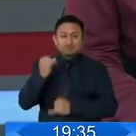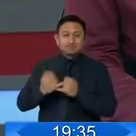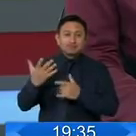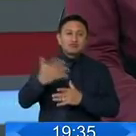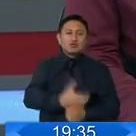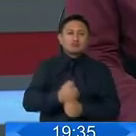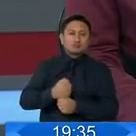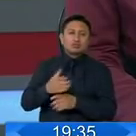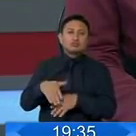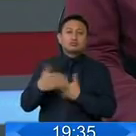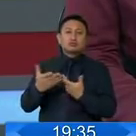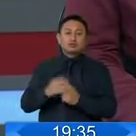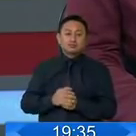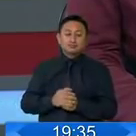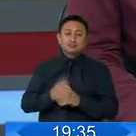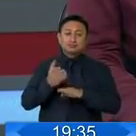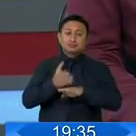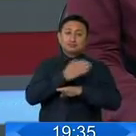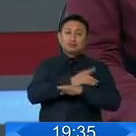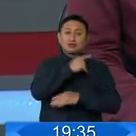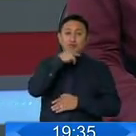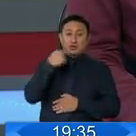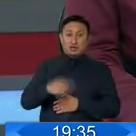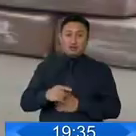se registraron durante el reciente feriado.